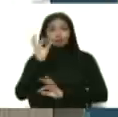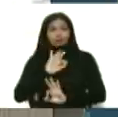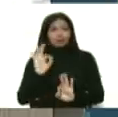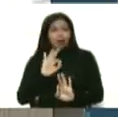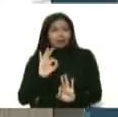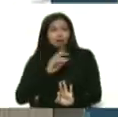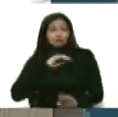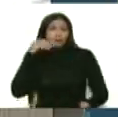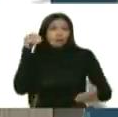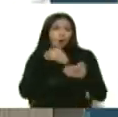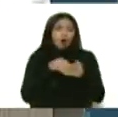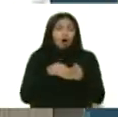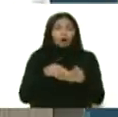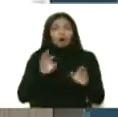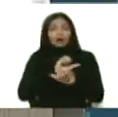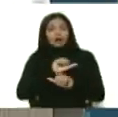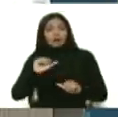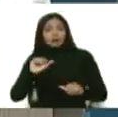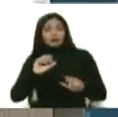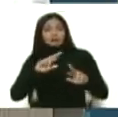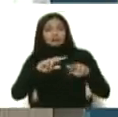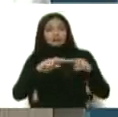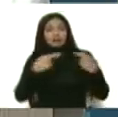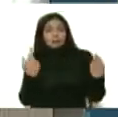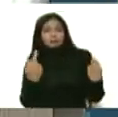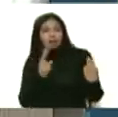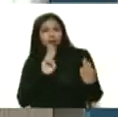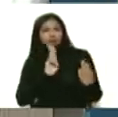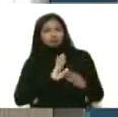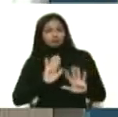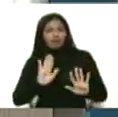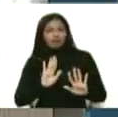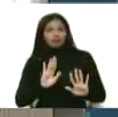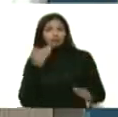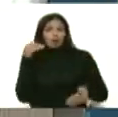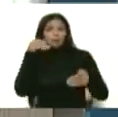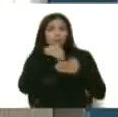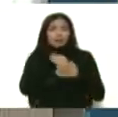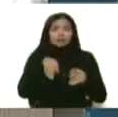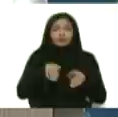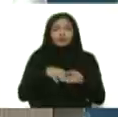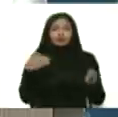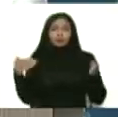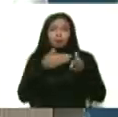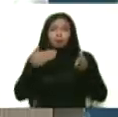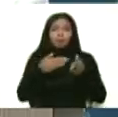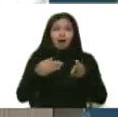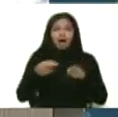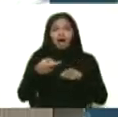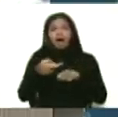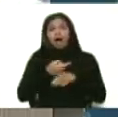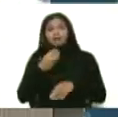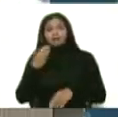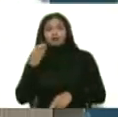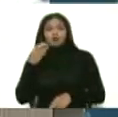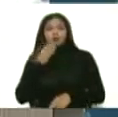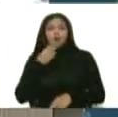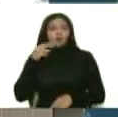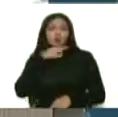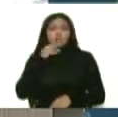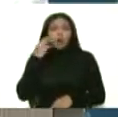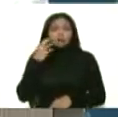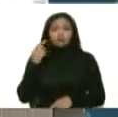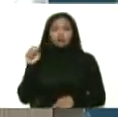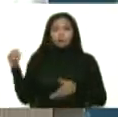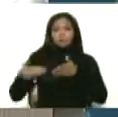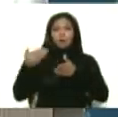Nosotros no nos metemos con la revista Semana. Ni siquiera nos metemos con el gobierno de Iván Duque, a pesar de todo el daño, todo el mal, toda la violencia que ha